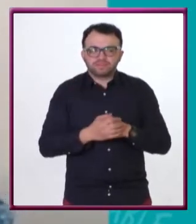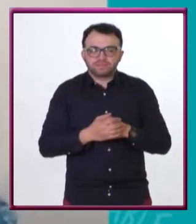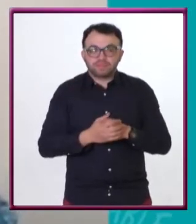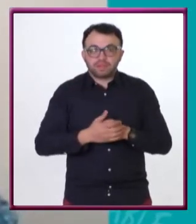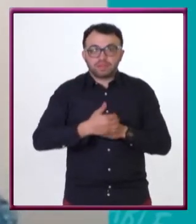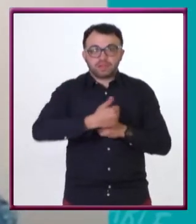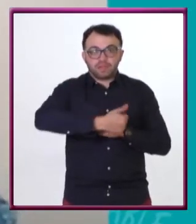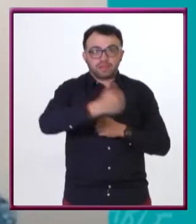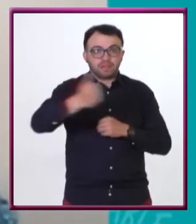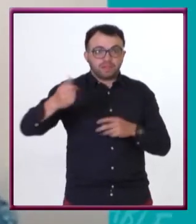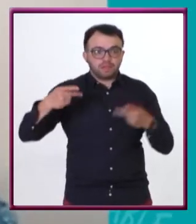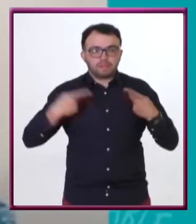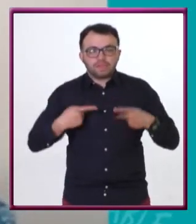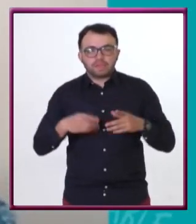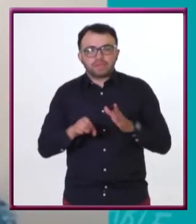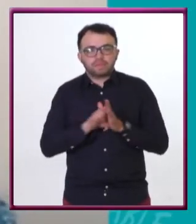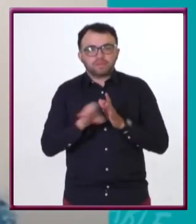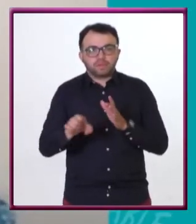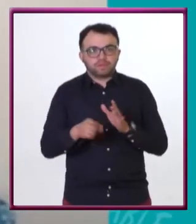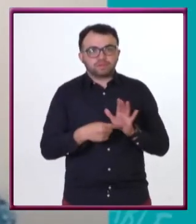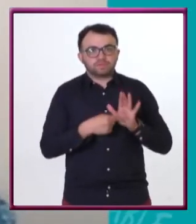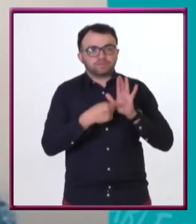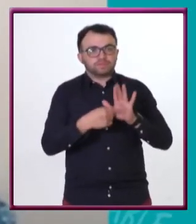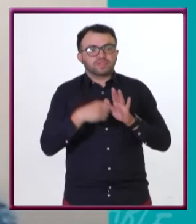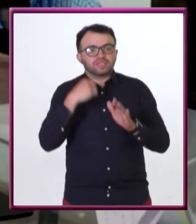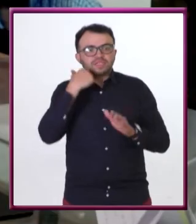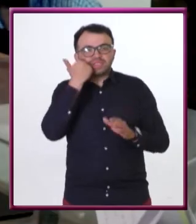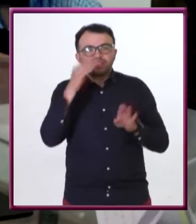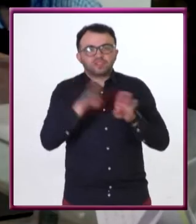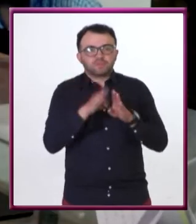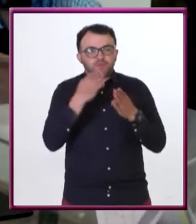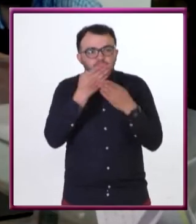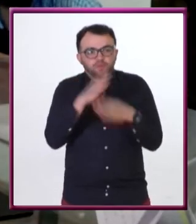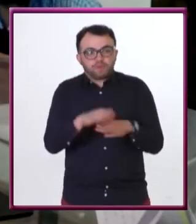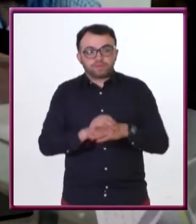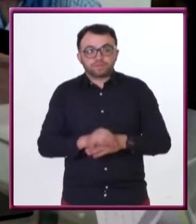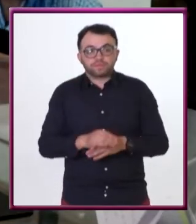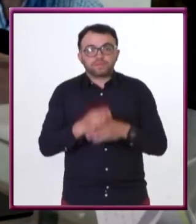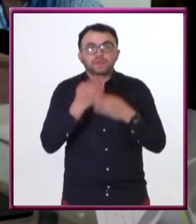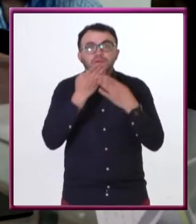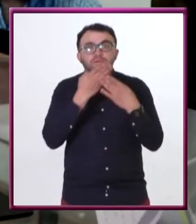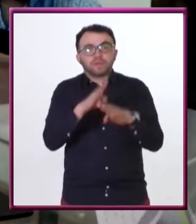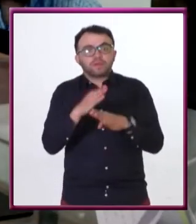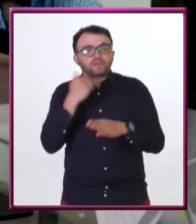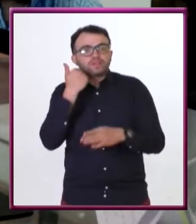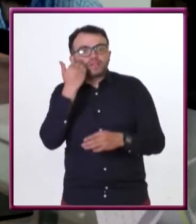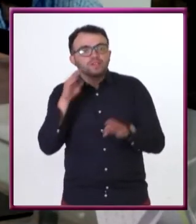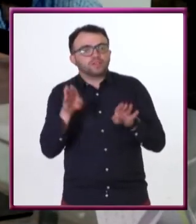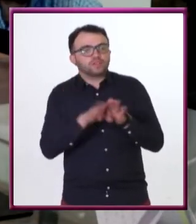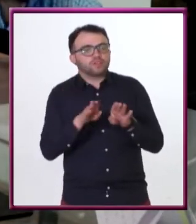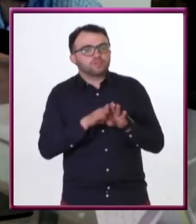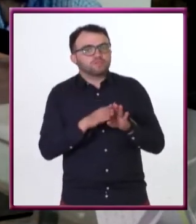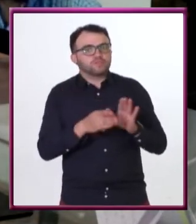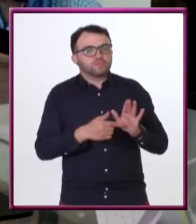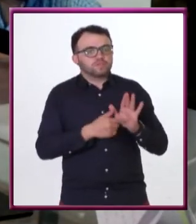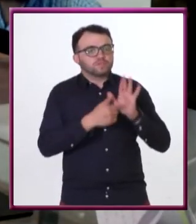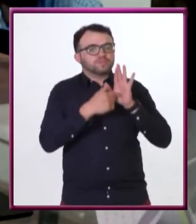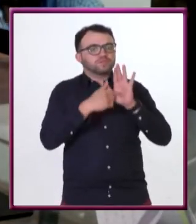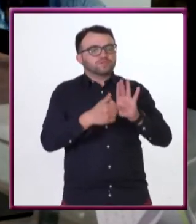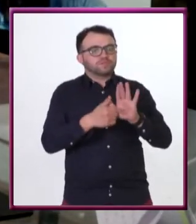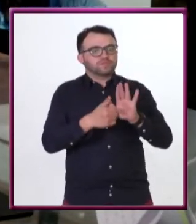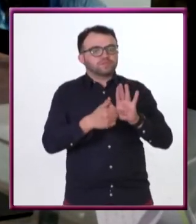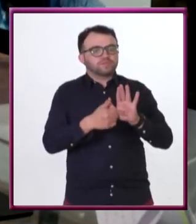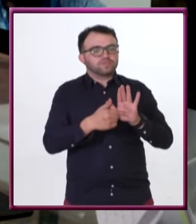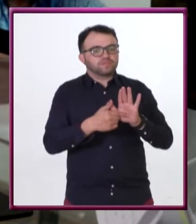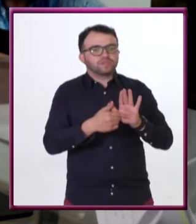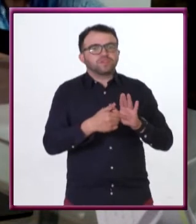persona que pide un crédito bancario, ya sea para su coche, para su casa, el banco tiene que aplicar la serie de potencias para ver los